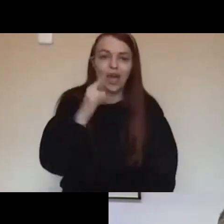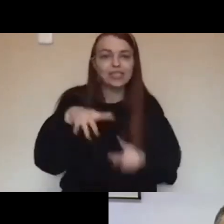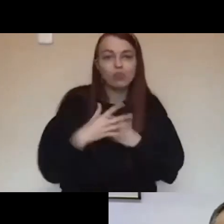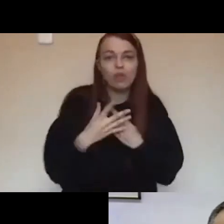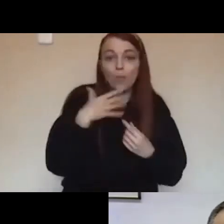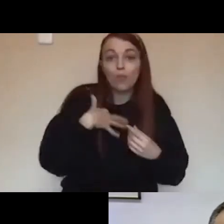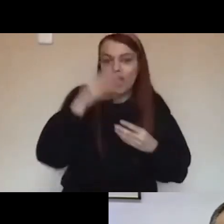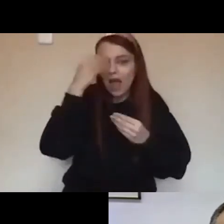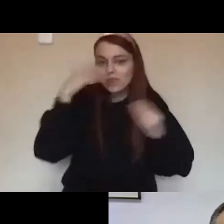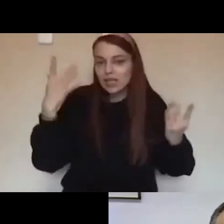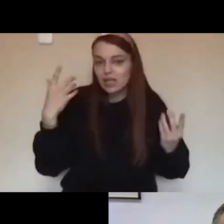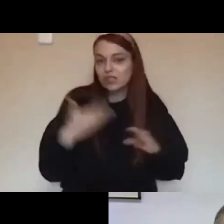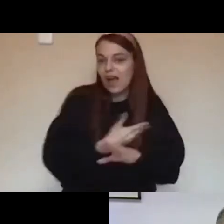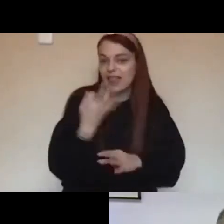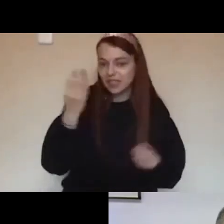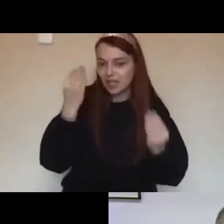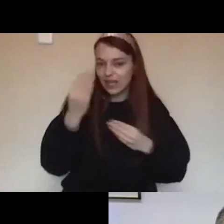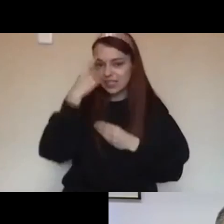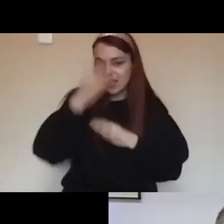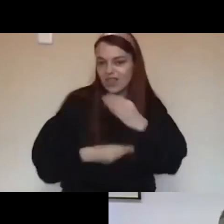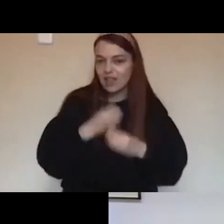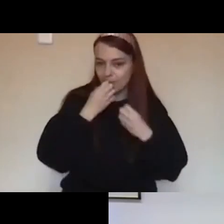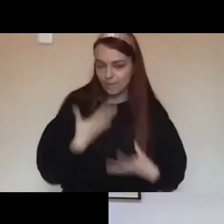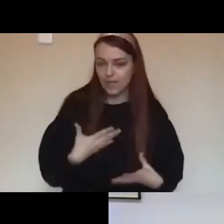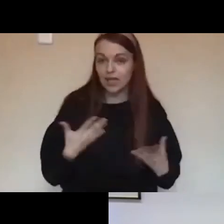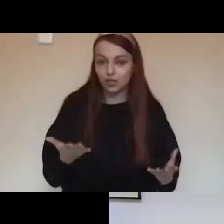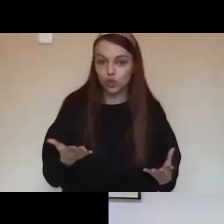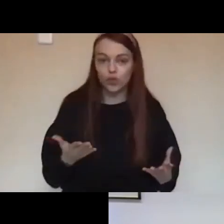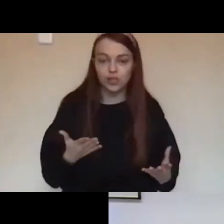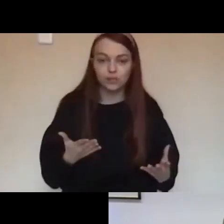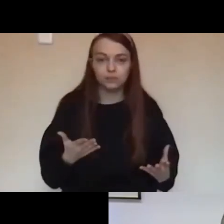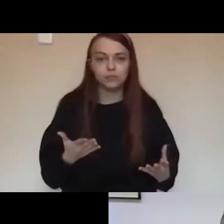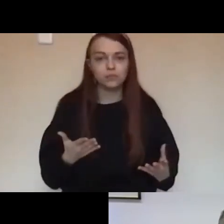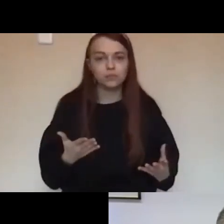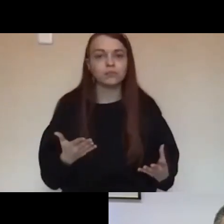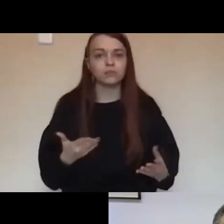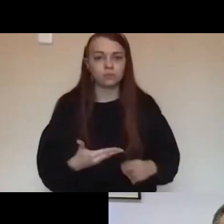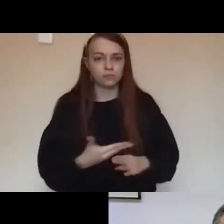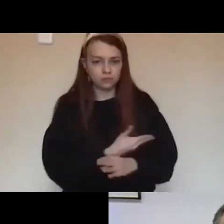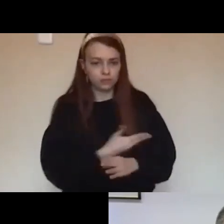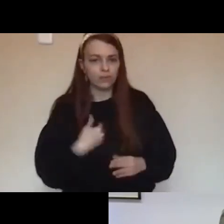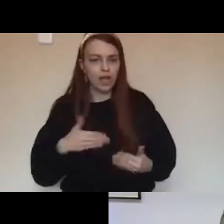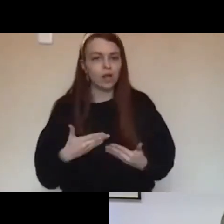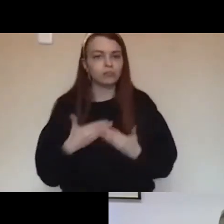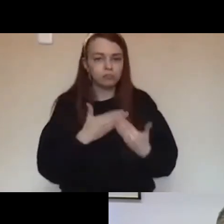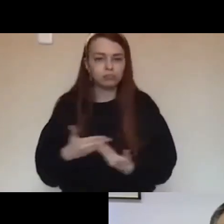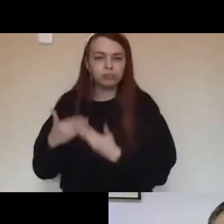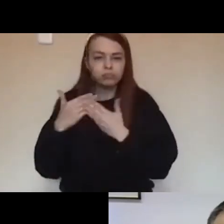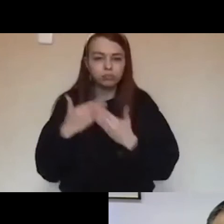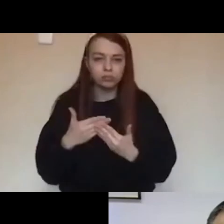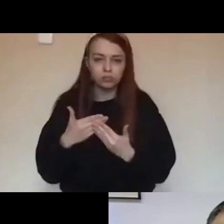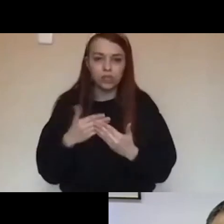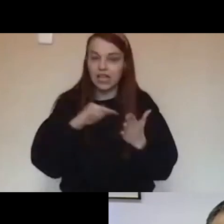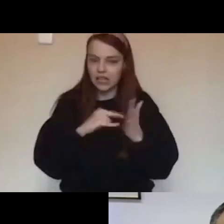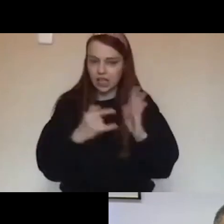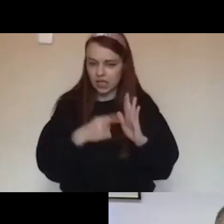¿no? Y bueno, pues esta es una cosa que está estudiada, que es bien conocida, estas